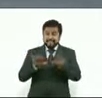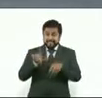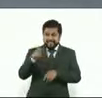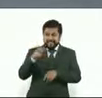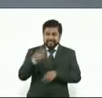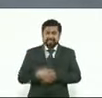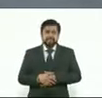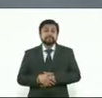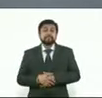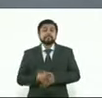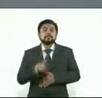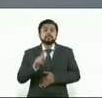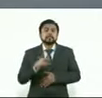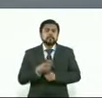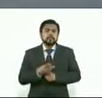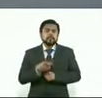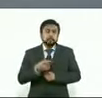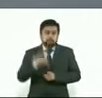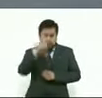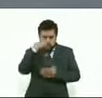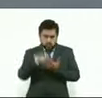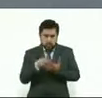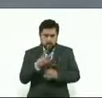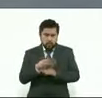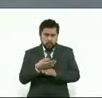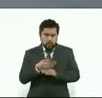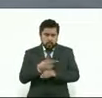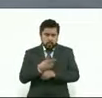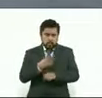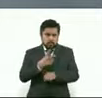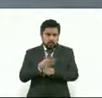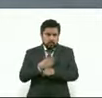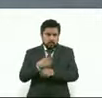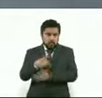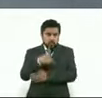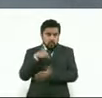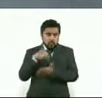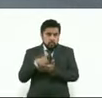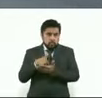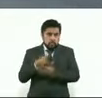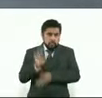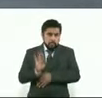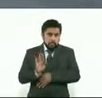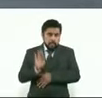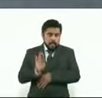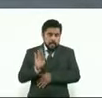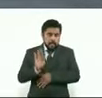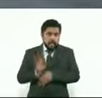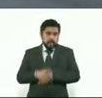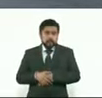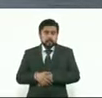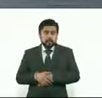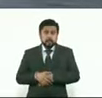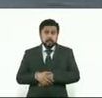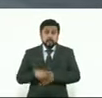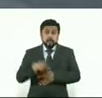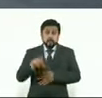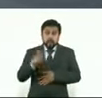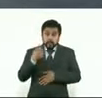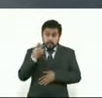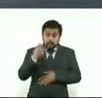está colocada en el segundo sitio, porque no hemos visto al etíope, así que de confirmarse esto sería una